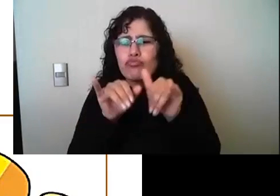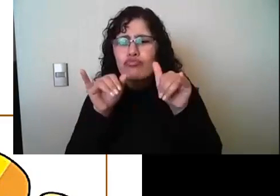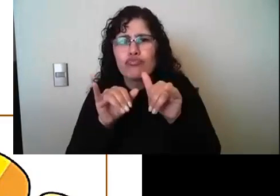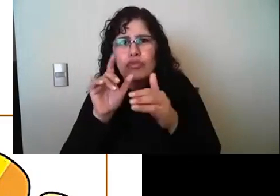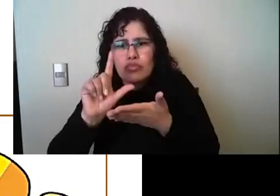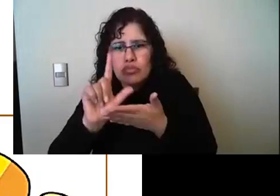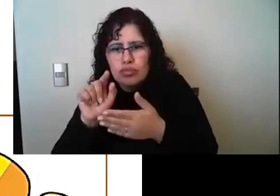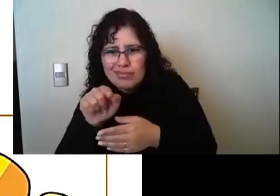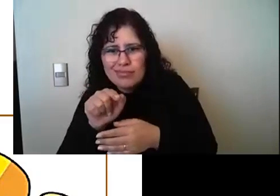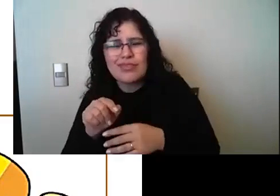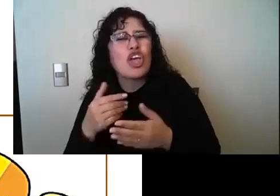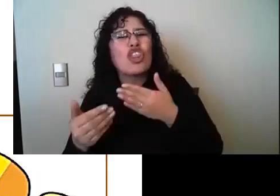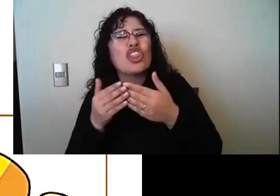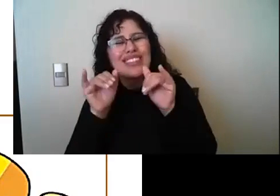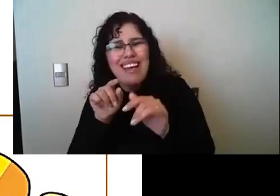esquema.